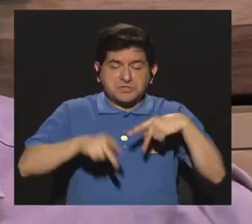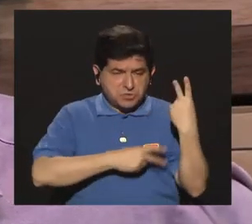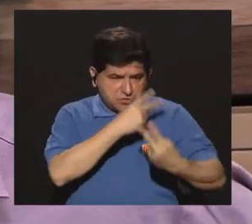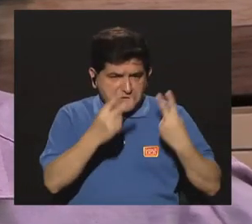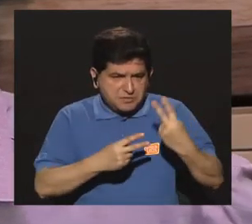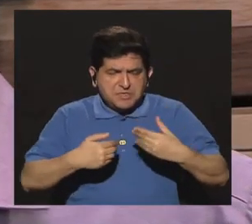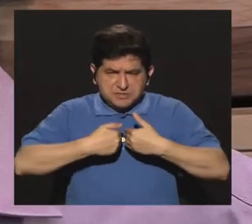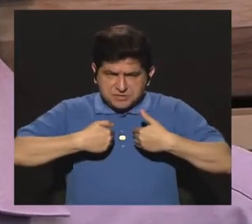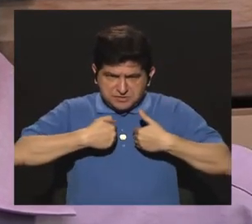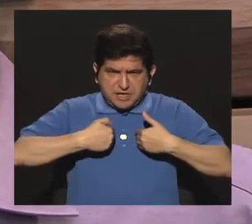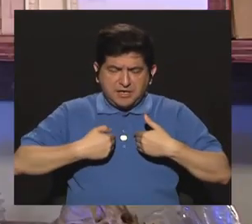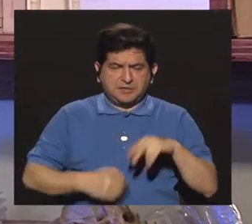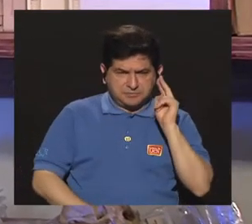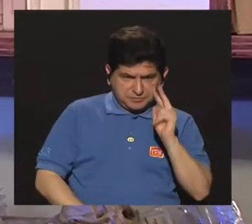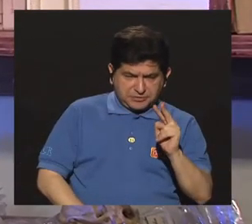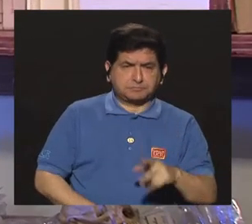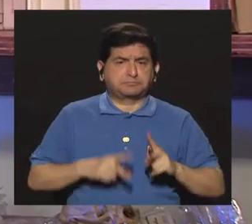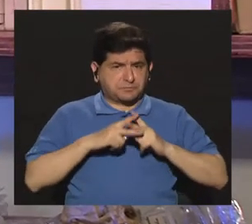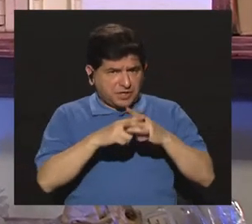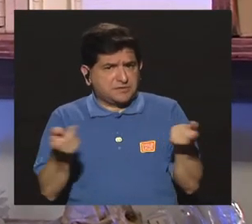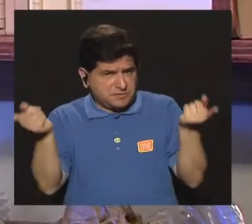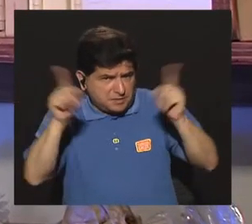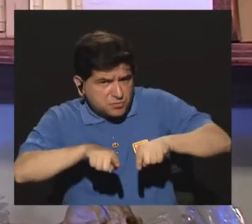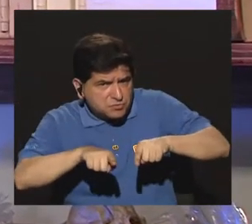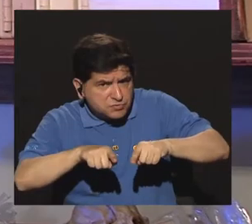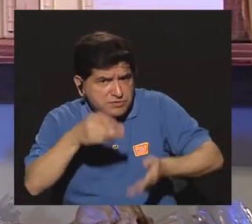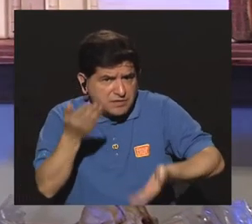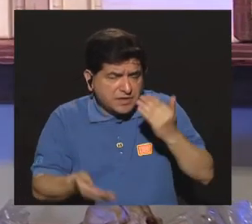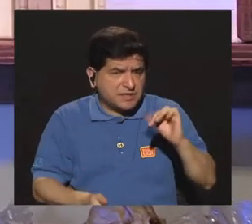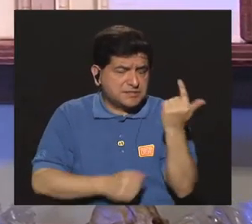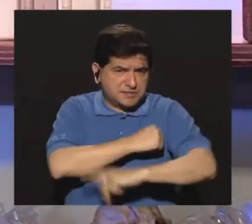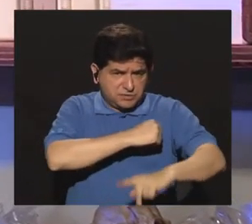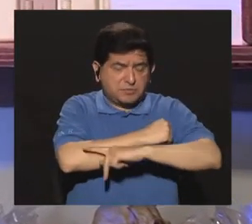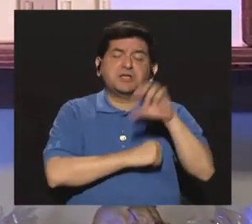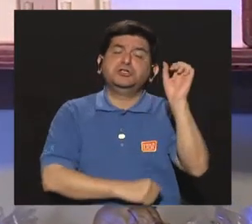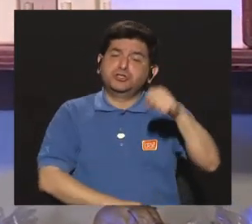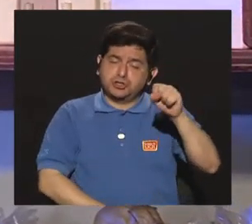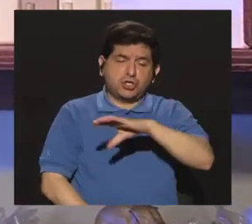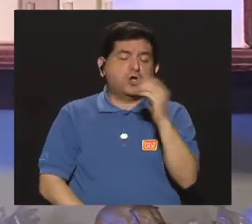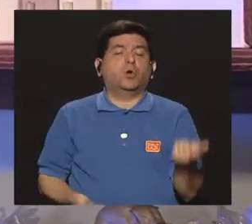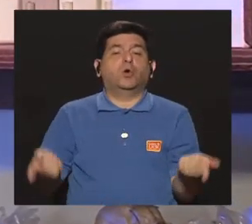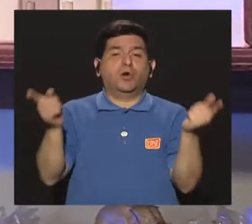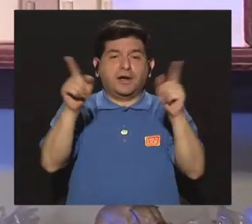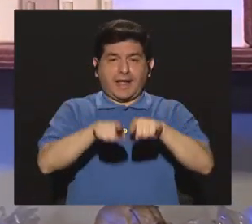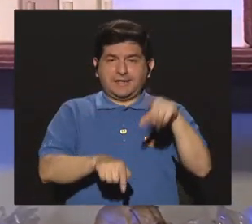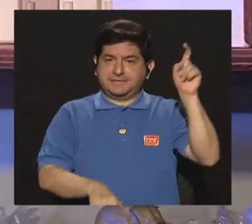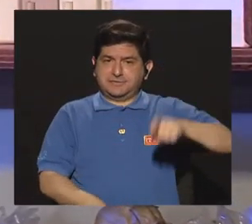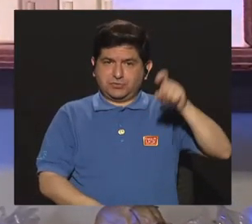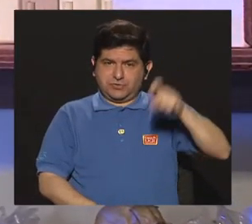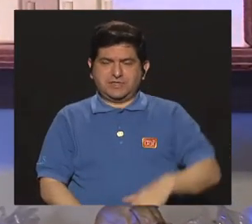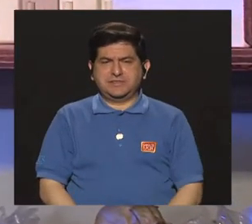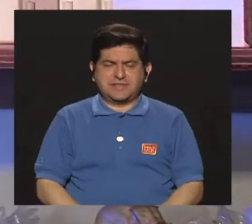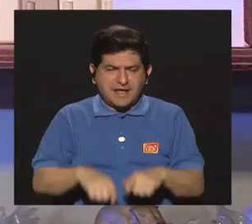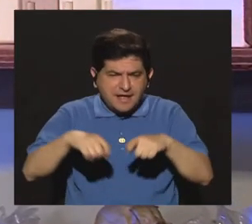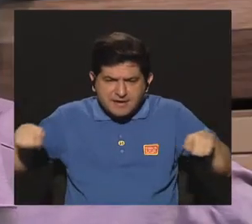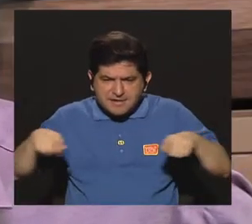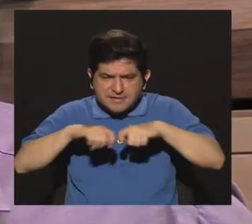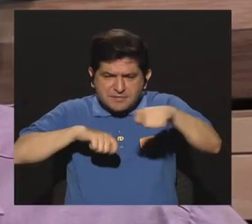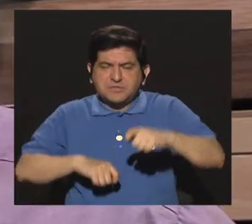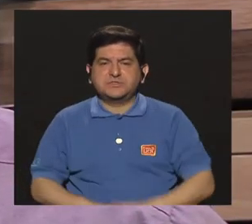estos ejemplares al exterior exactamente o casos en que necesitan unas medidas por ejemplo un cráneo entonces uno toma las medidas y entra en una